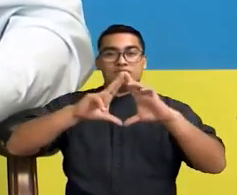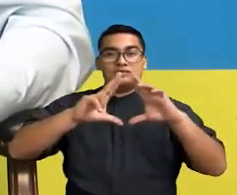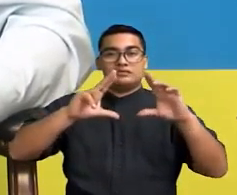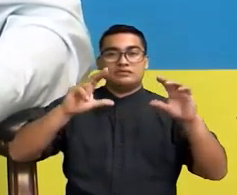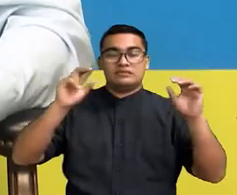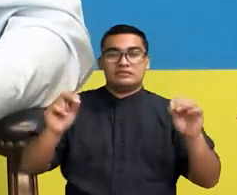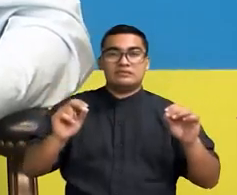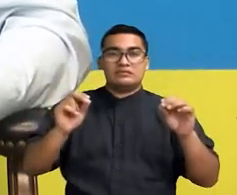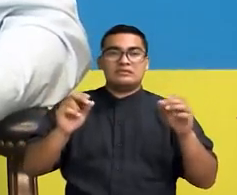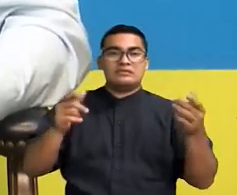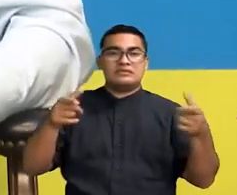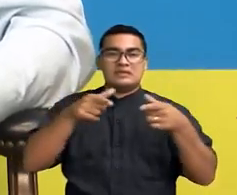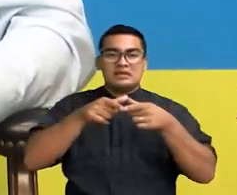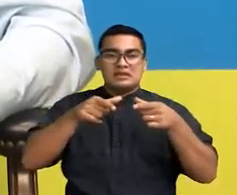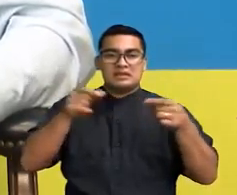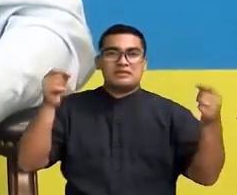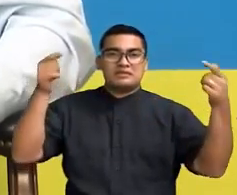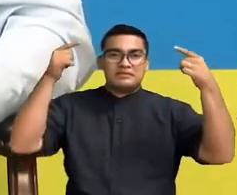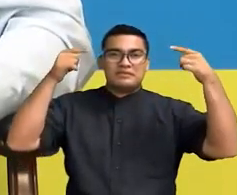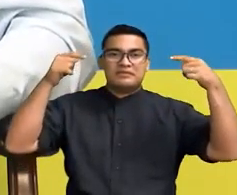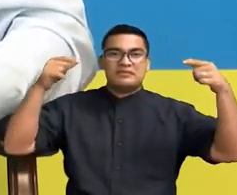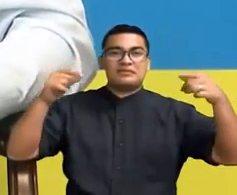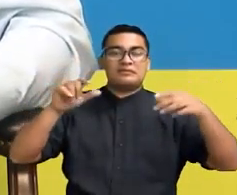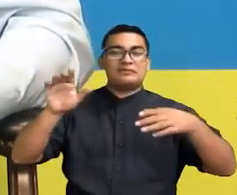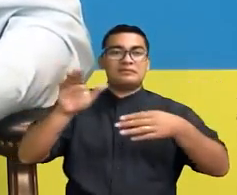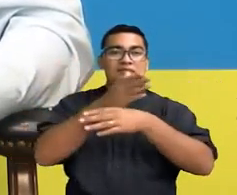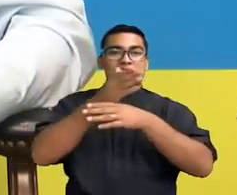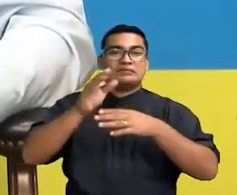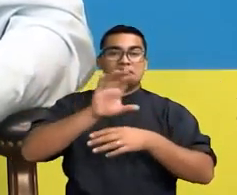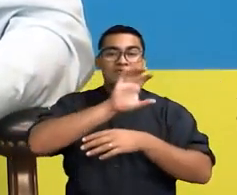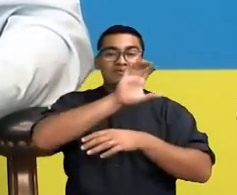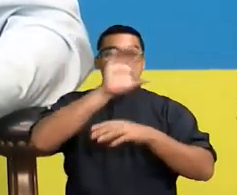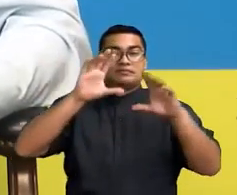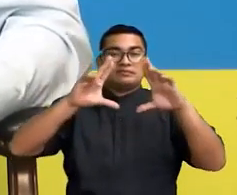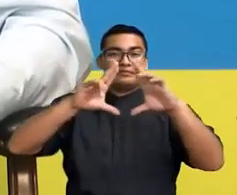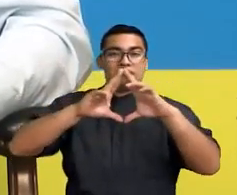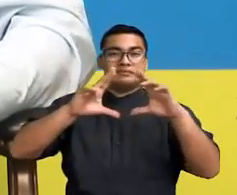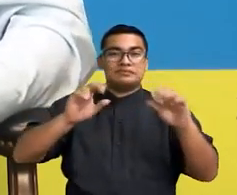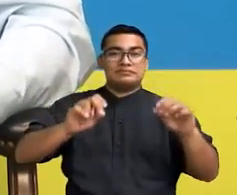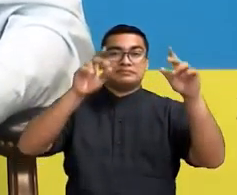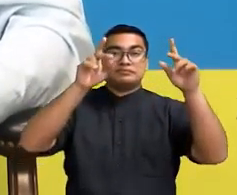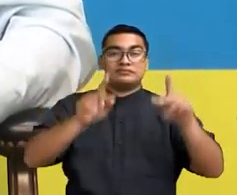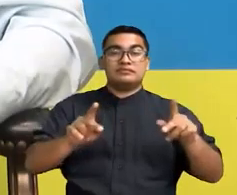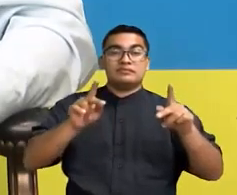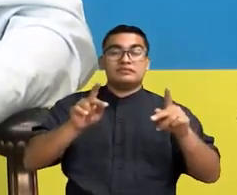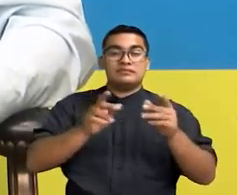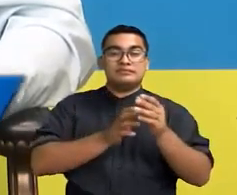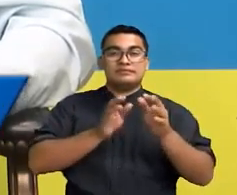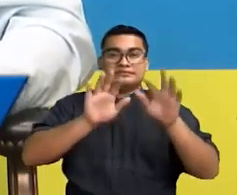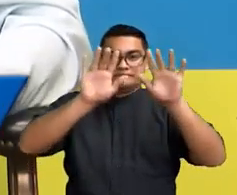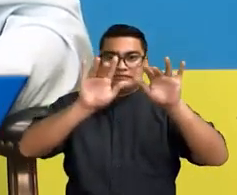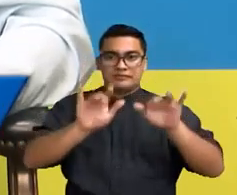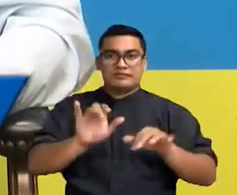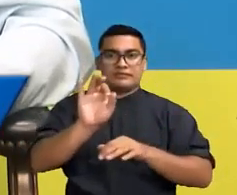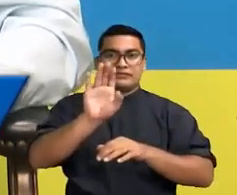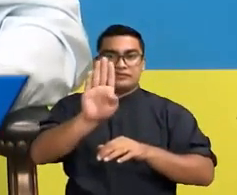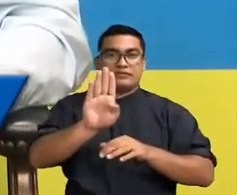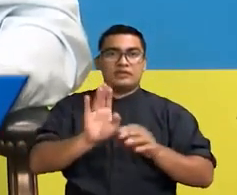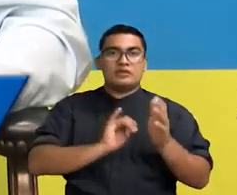Managua, que nos miran en Masaya, nos miran en los diferentes puntos del país, para quienes nos ven a través de las redes sociales, en nuestro